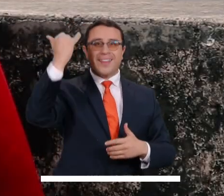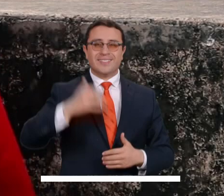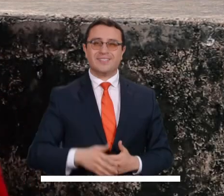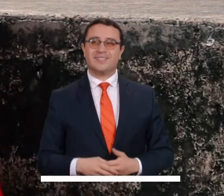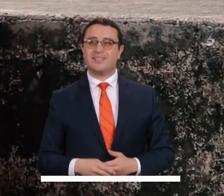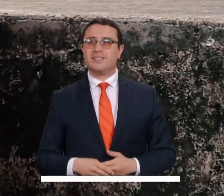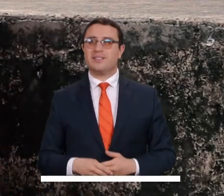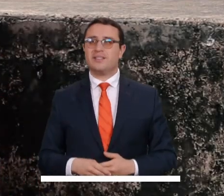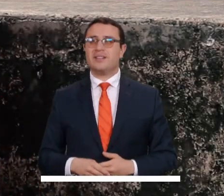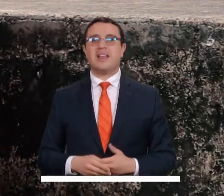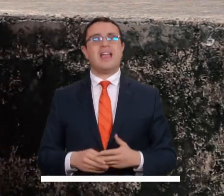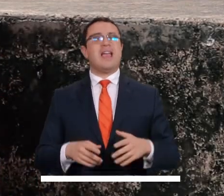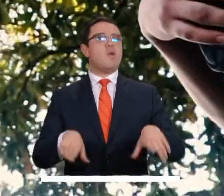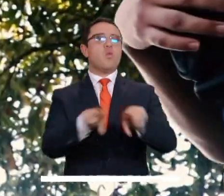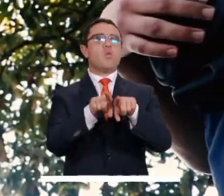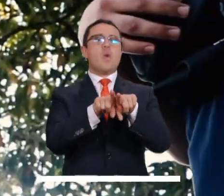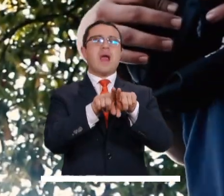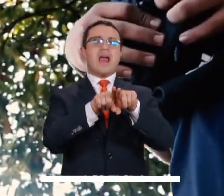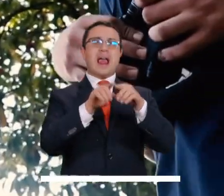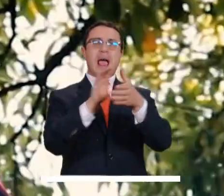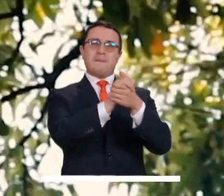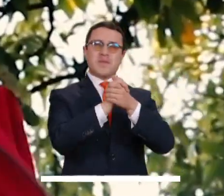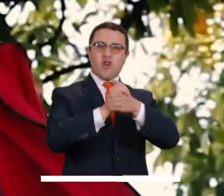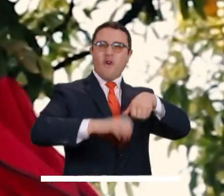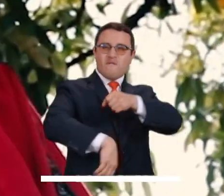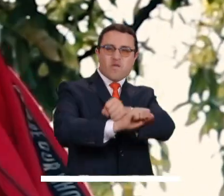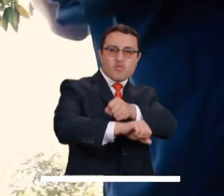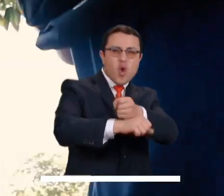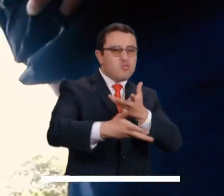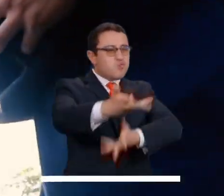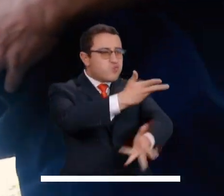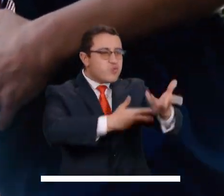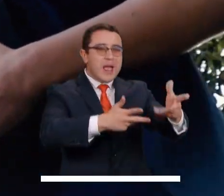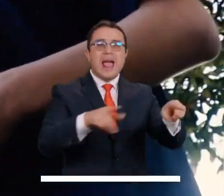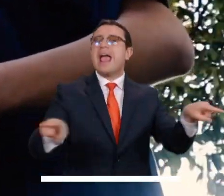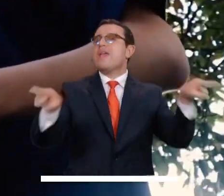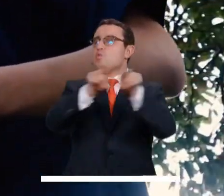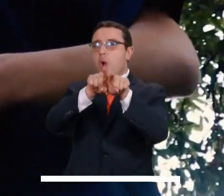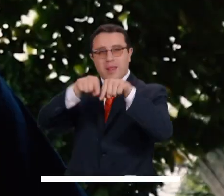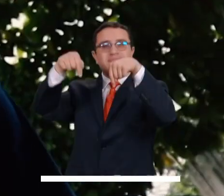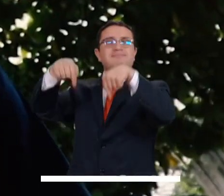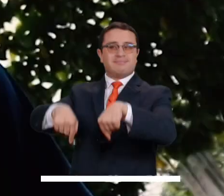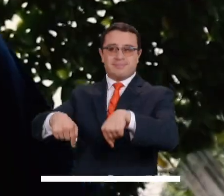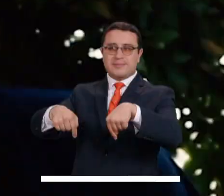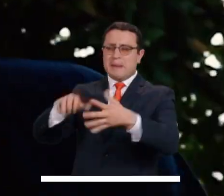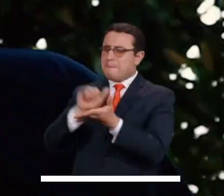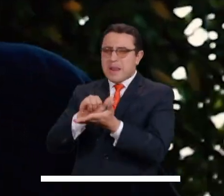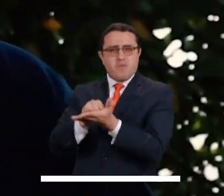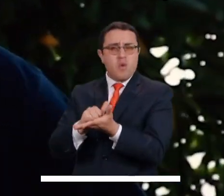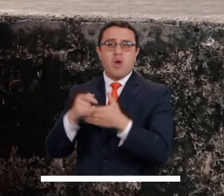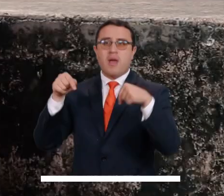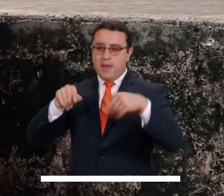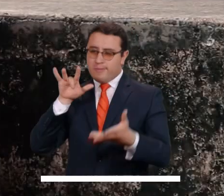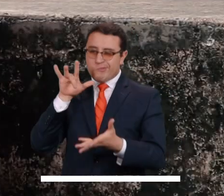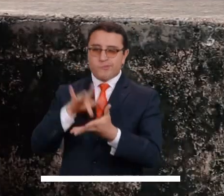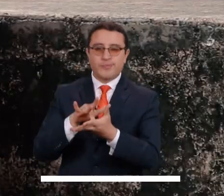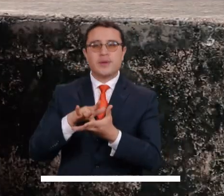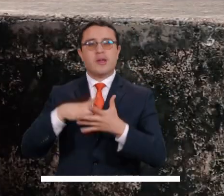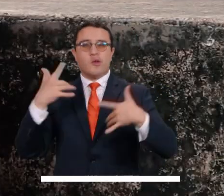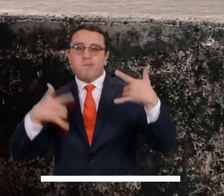usted juntarse con sus panas a echar micro, literal, es lo mismo. Uno llega acá, un beat, y ya